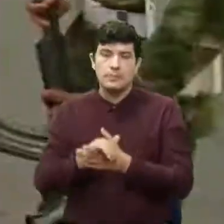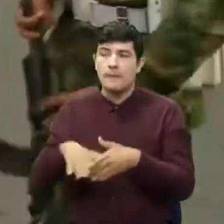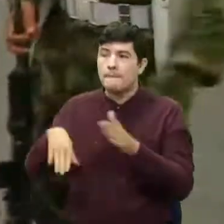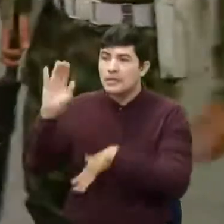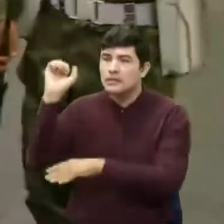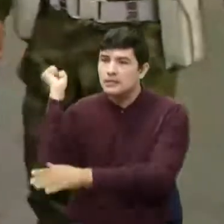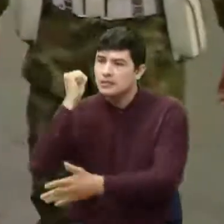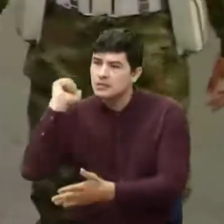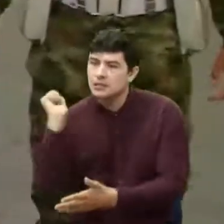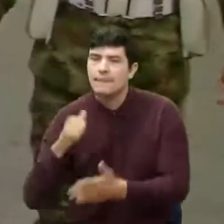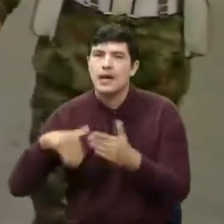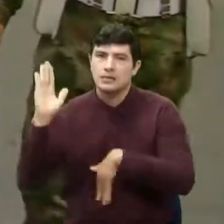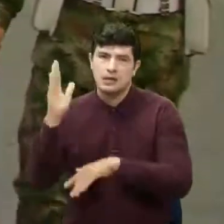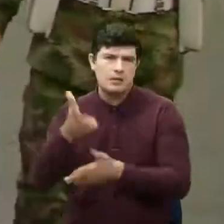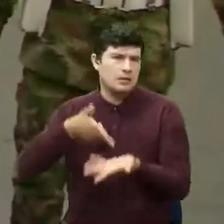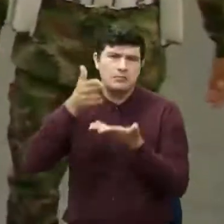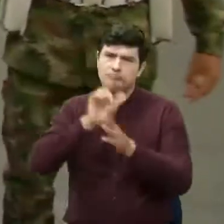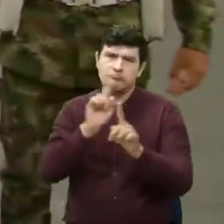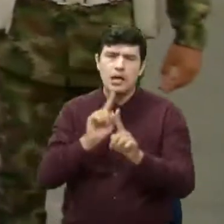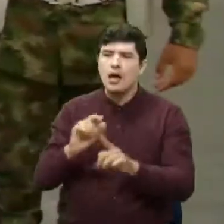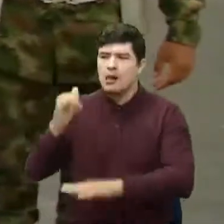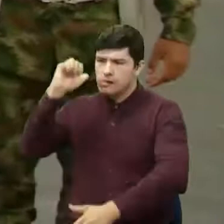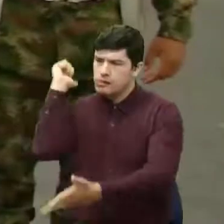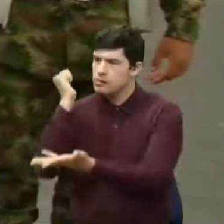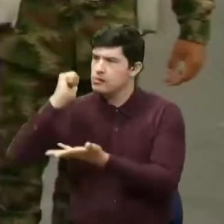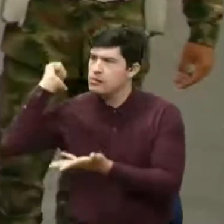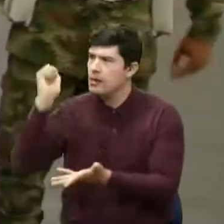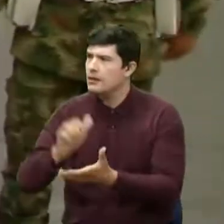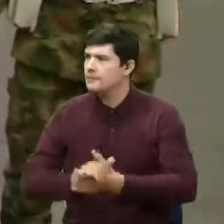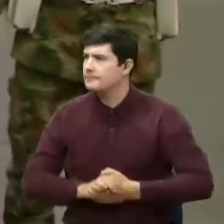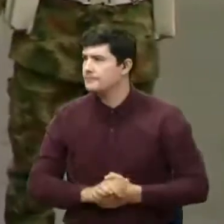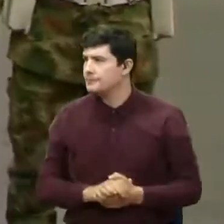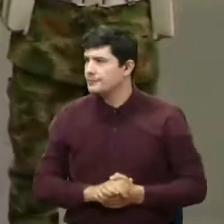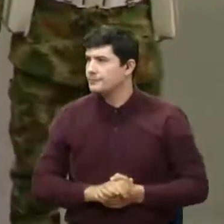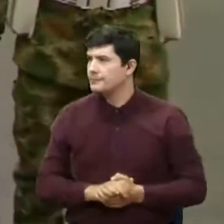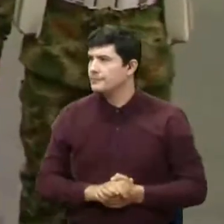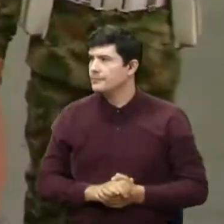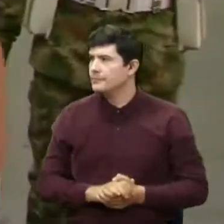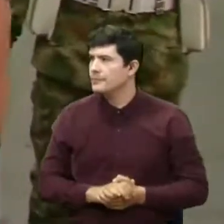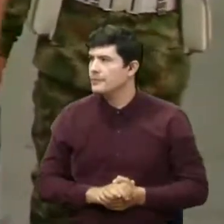cuchillos. Ah, no, pues eso es absolutamente